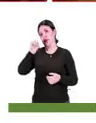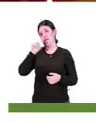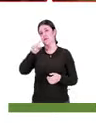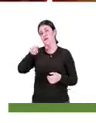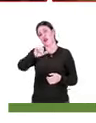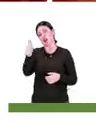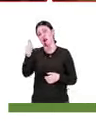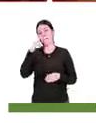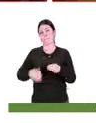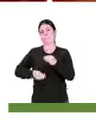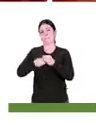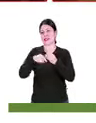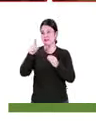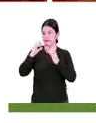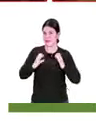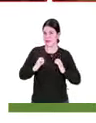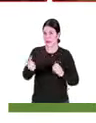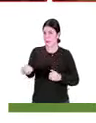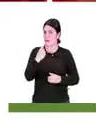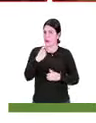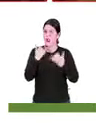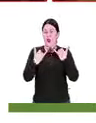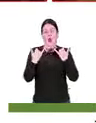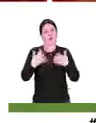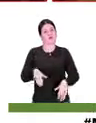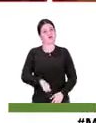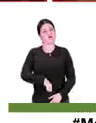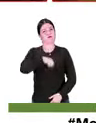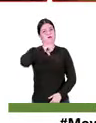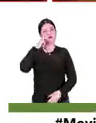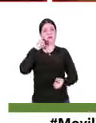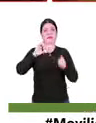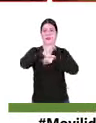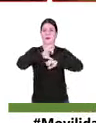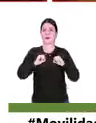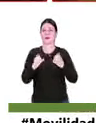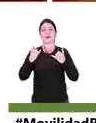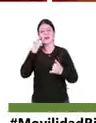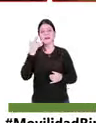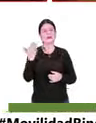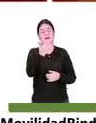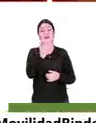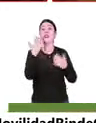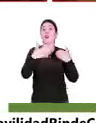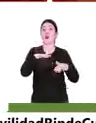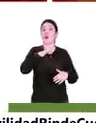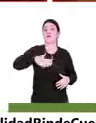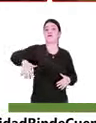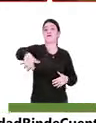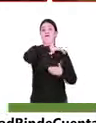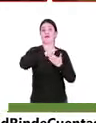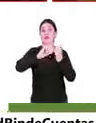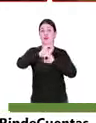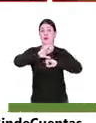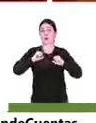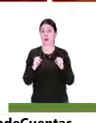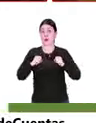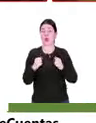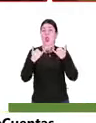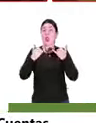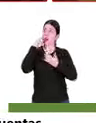ciudadana que es motivo de orgullo para toda Bogotá y es la siguiente. ¿Qué significa para la ciudad la llegada de los buses